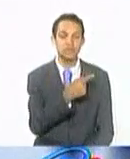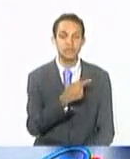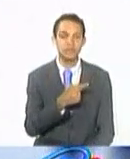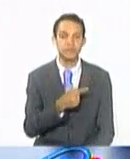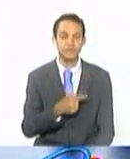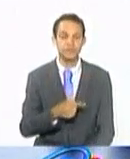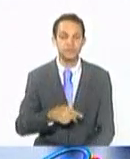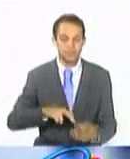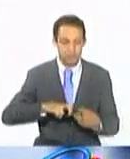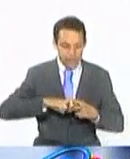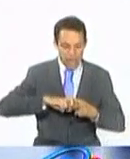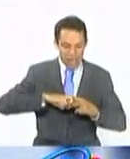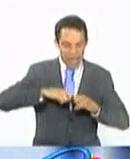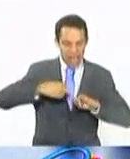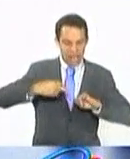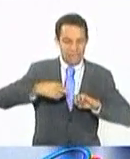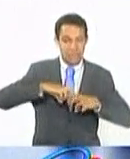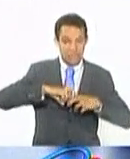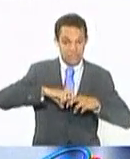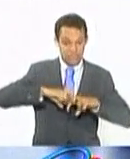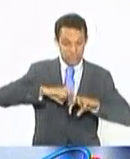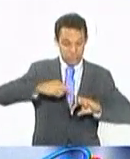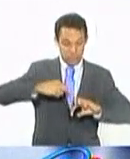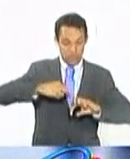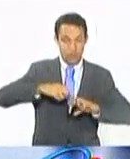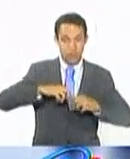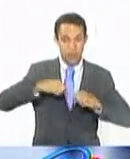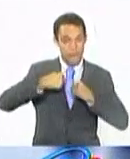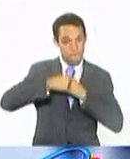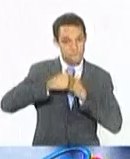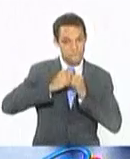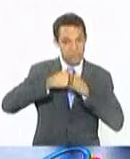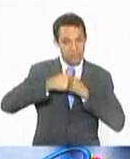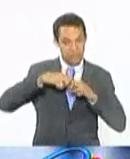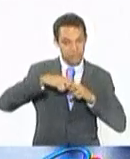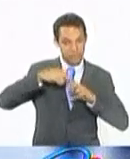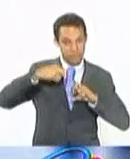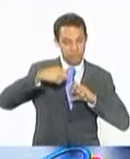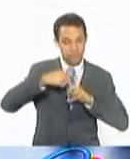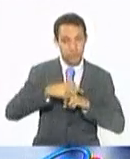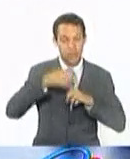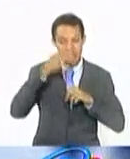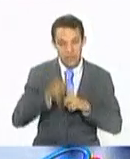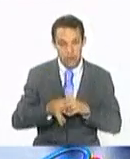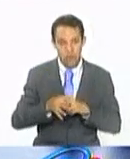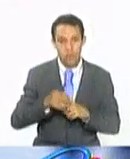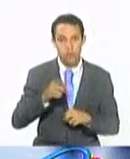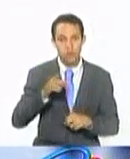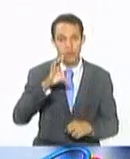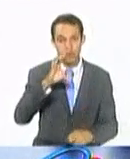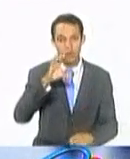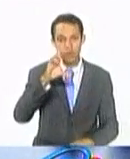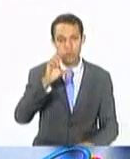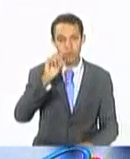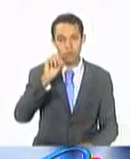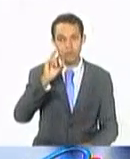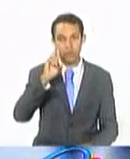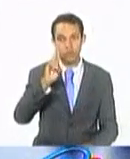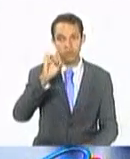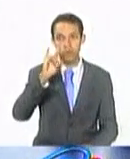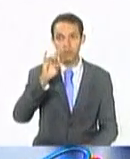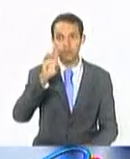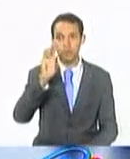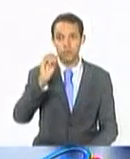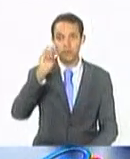artritis reumatoidea Es verdad que es bueno el cloruro de magnesio y Cómo debo tomarlo Mi nombre es